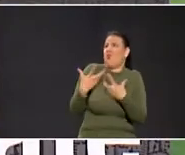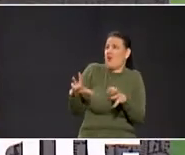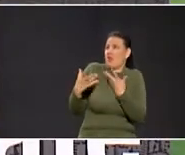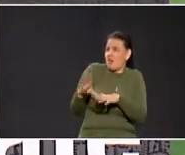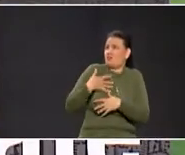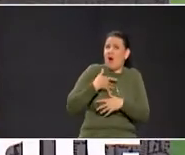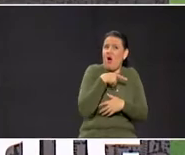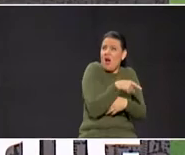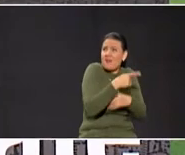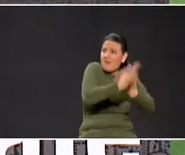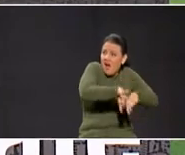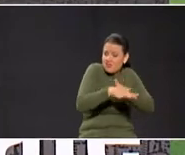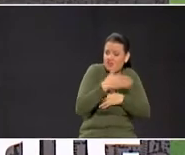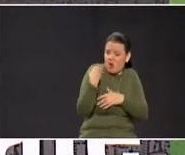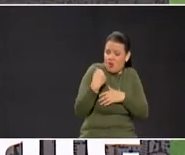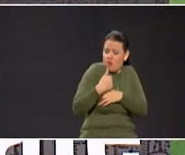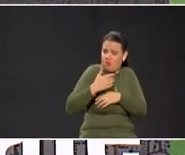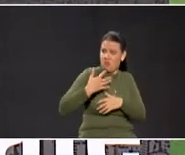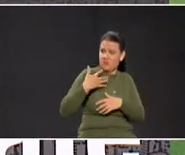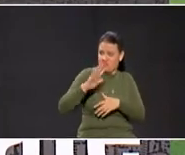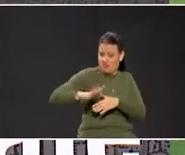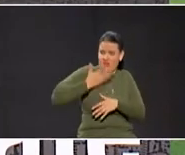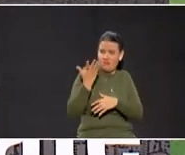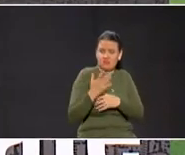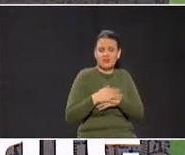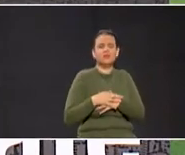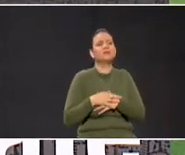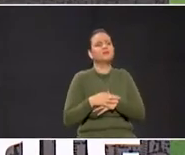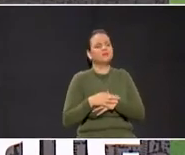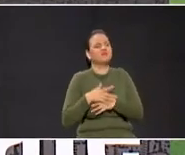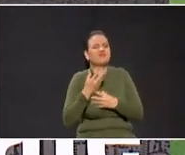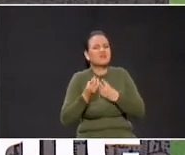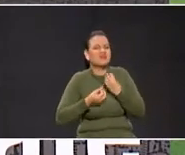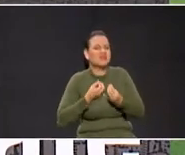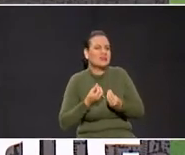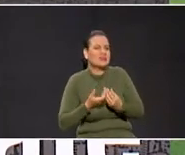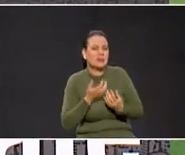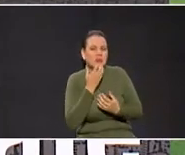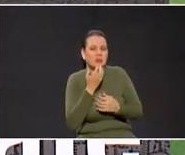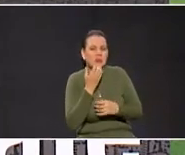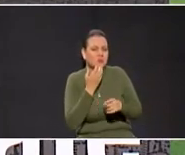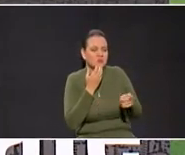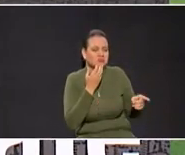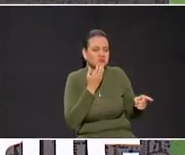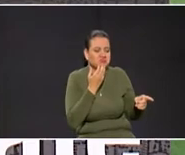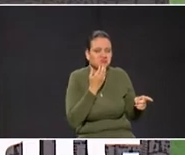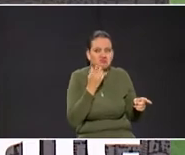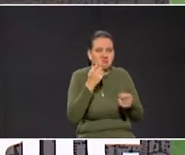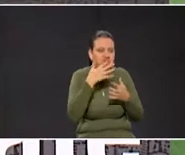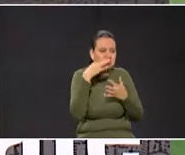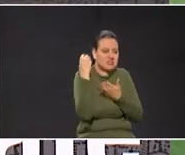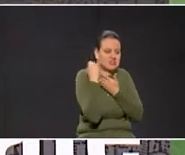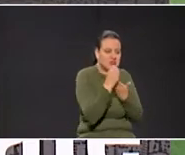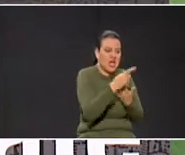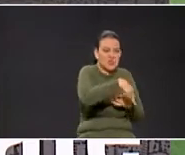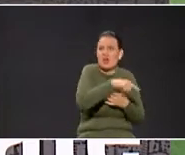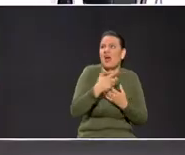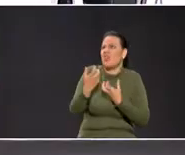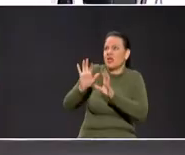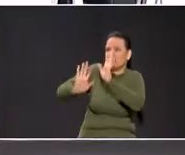y hay un derecho constitucional que se lo permite que hacer ahí cuando no hay esa aceptación del hábitat bueno